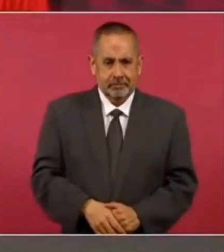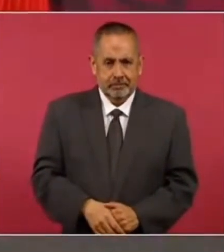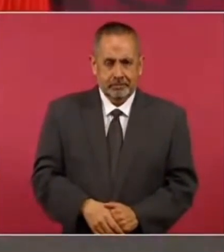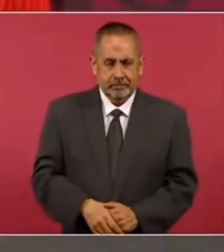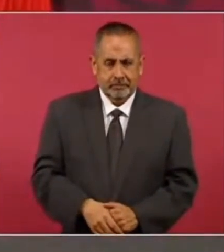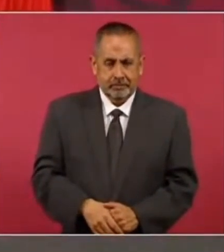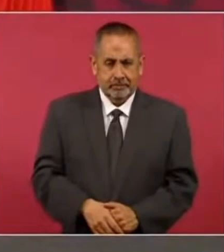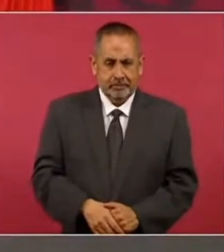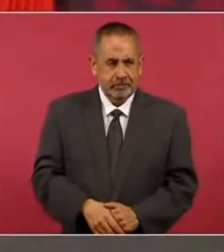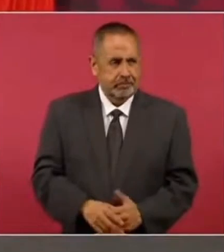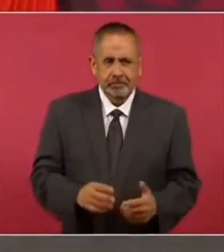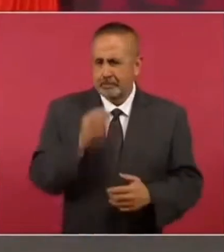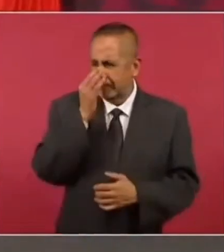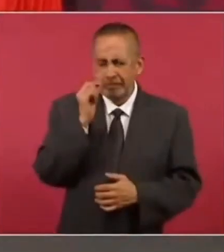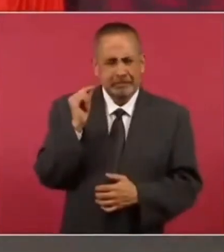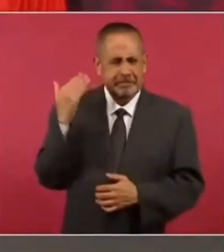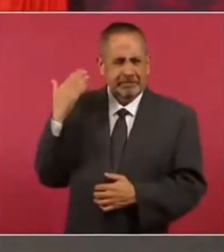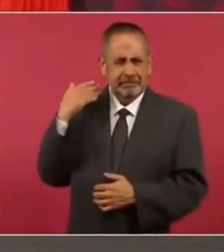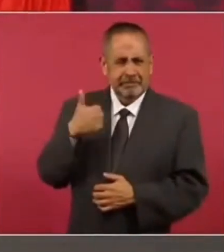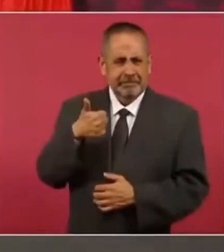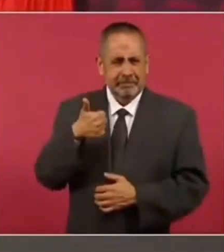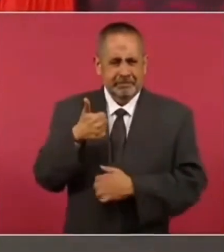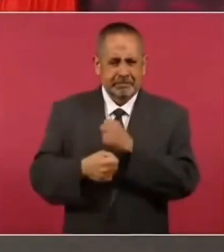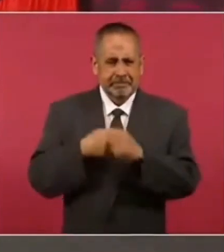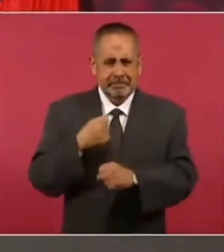Es hasta hace 6 años